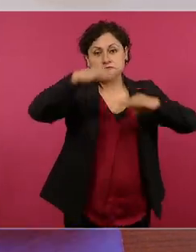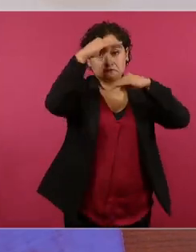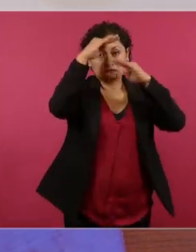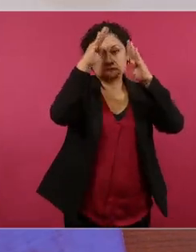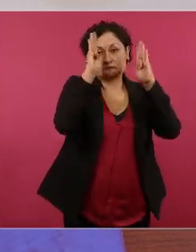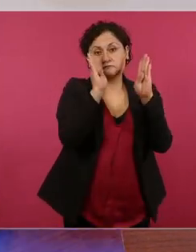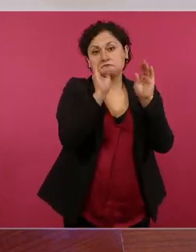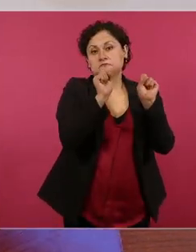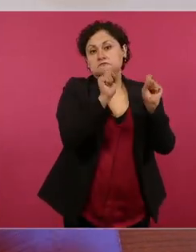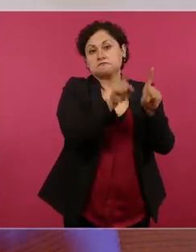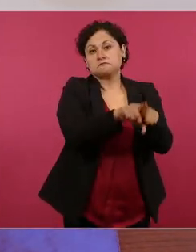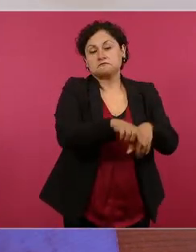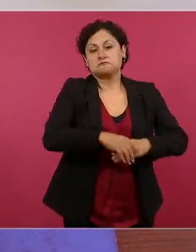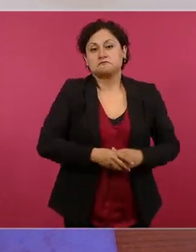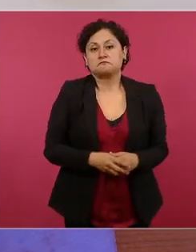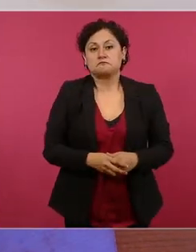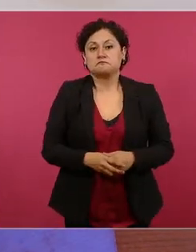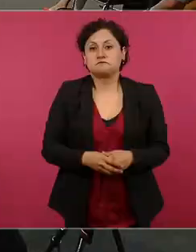Pues está aprobado,